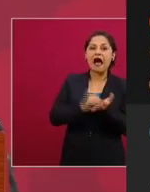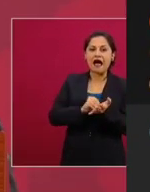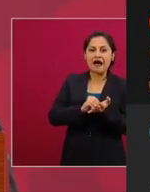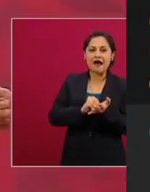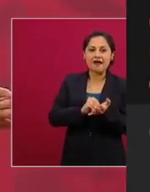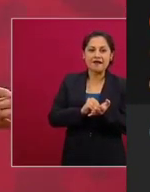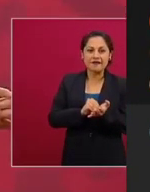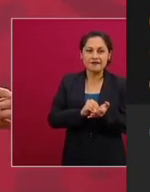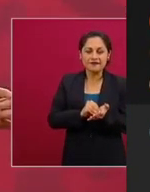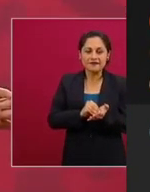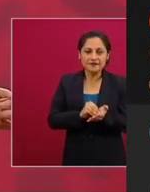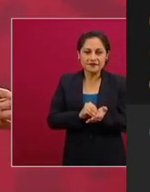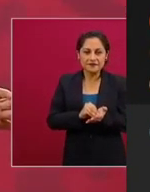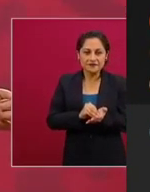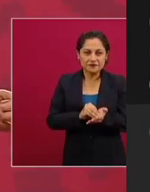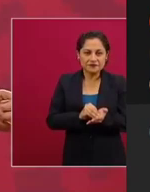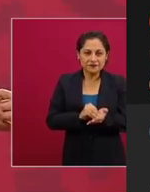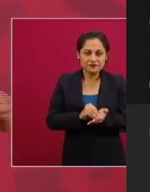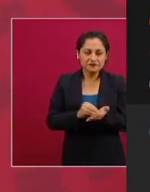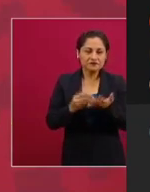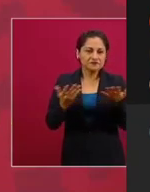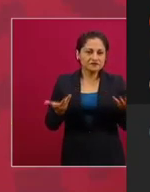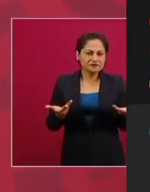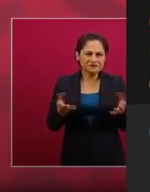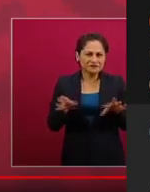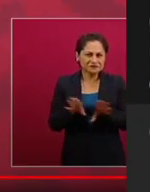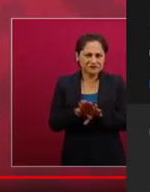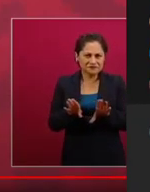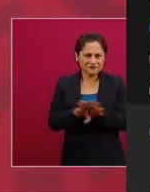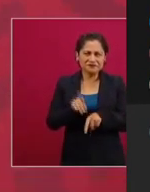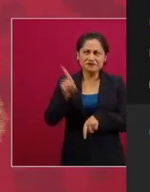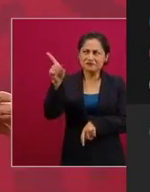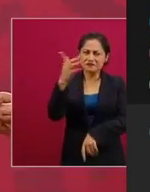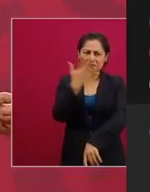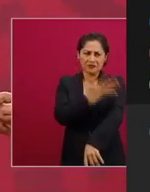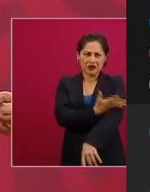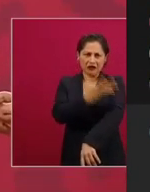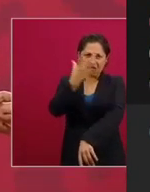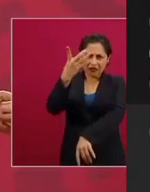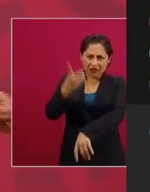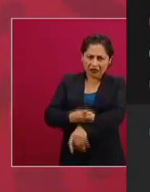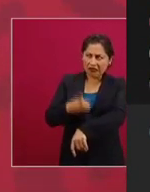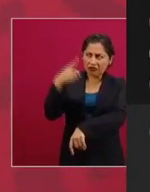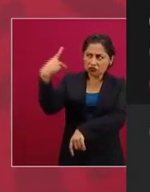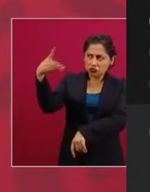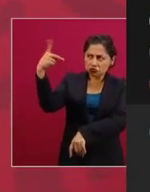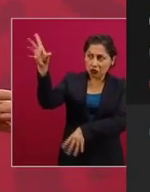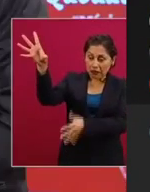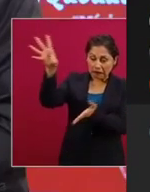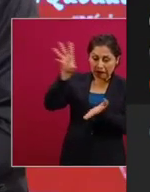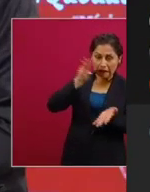Pues estamos aquí escuchando al presidente, bueno, entre comillas, escuchándolo porque le quité el audio.